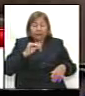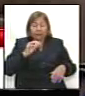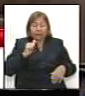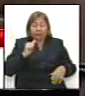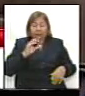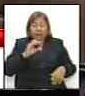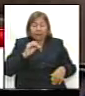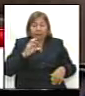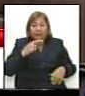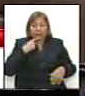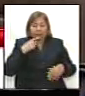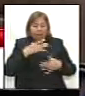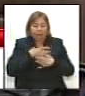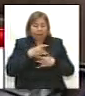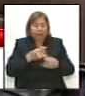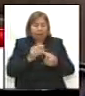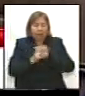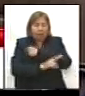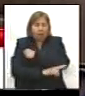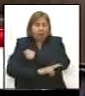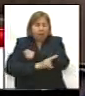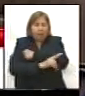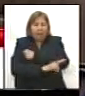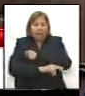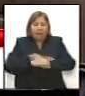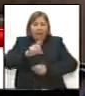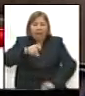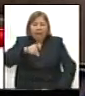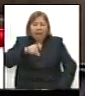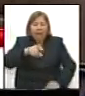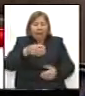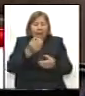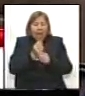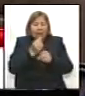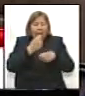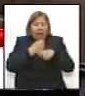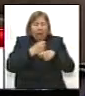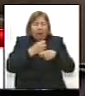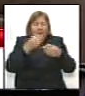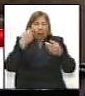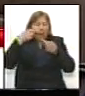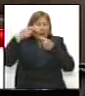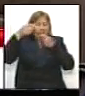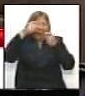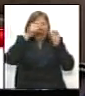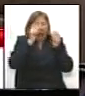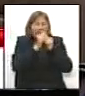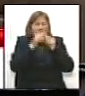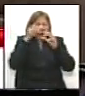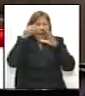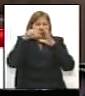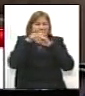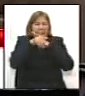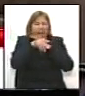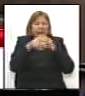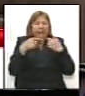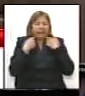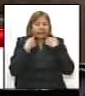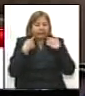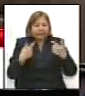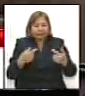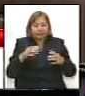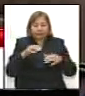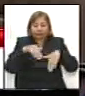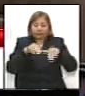propone declarar de interés nacional y de necesidad pública la creación del circuito turístico El Cañón de los Perdidos y el